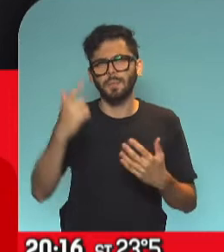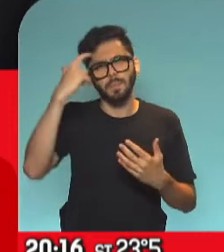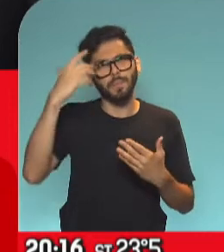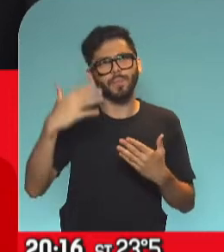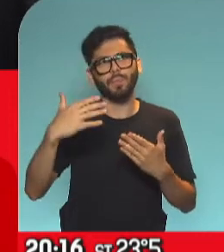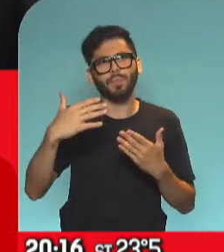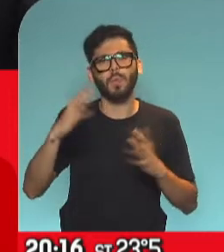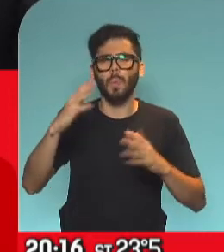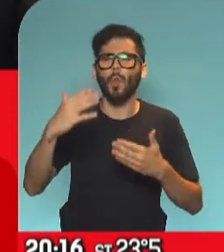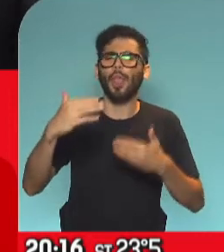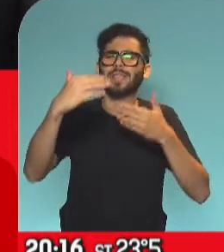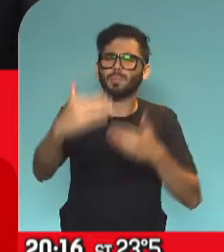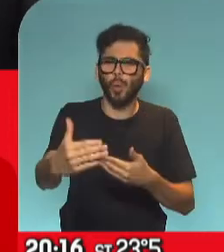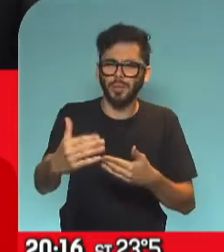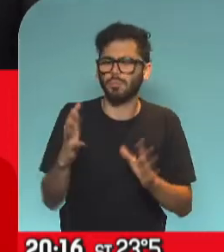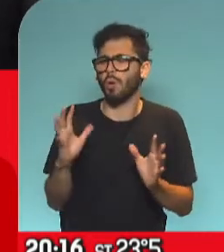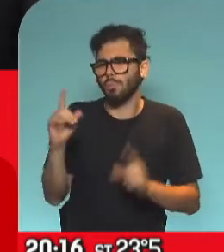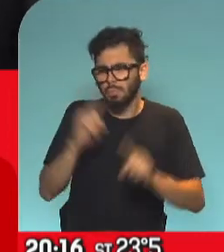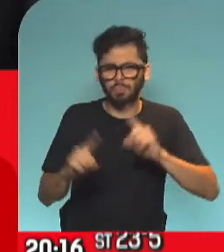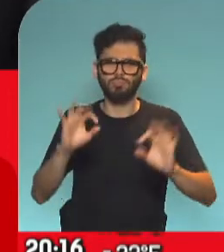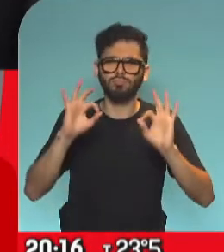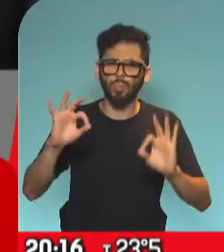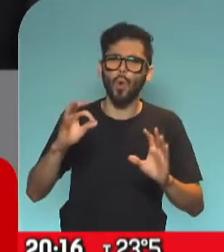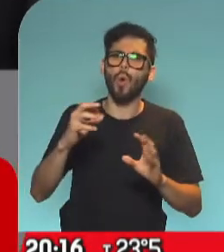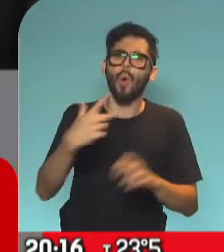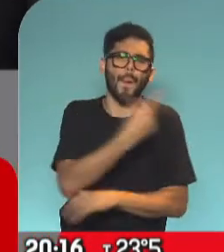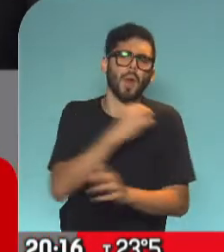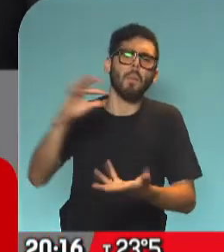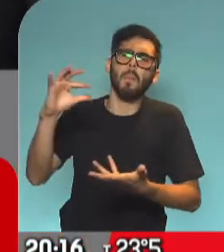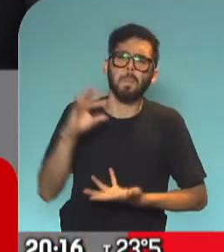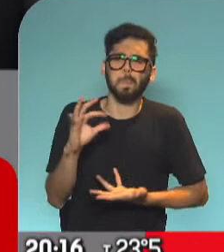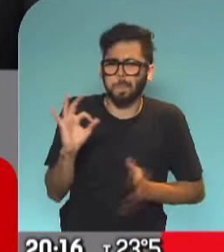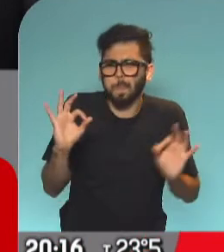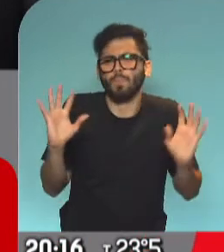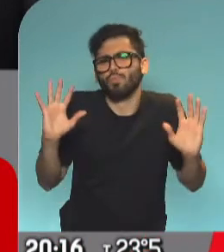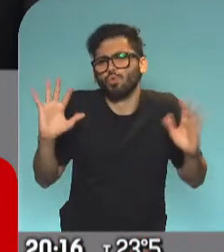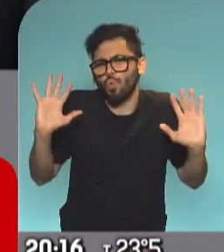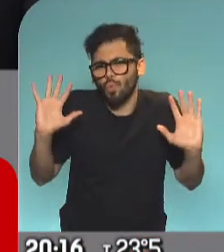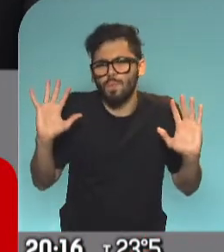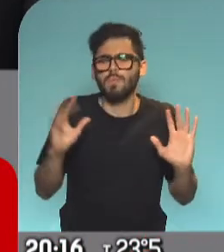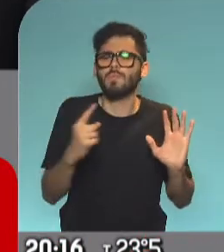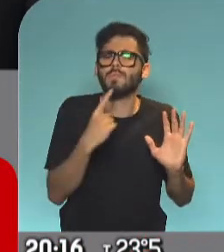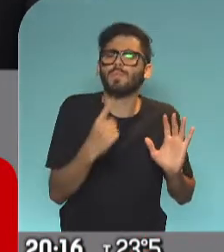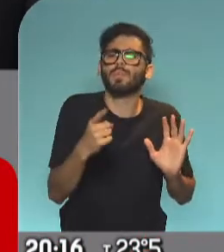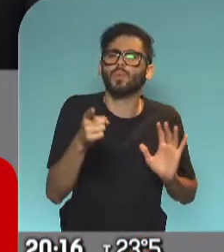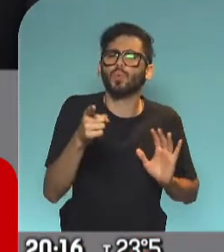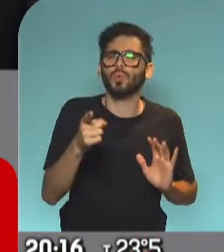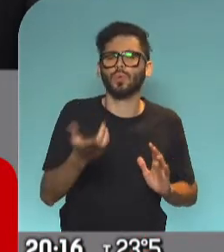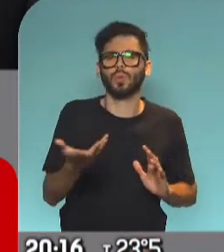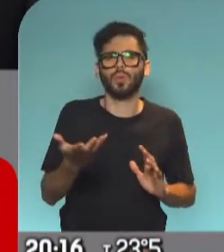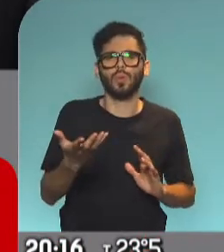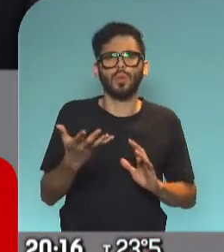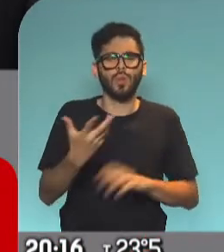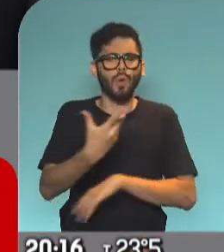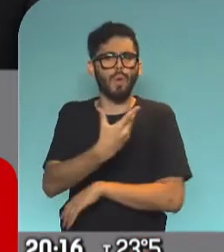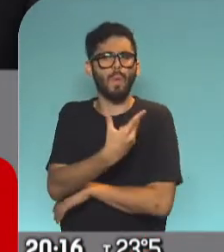ya suponiendo que se armó toda la logística, que ya llegaron las vacunas al país. ¿Cómo va a ser la disposición para poder